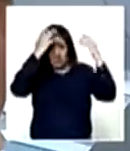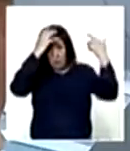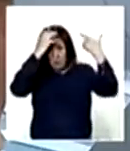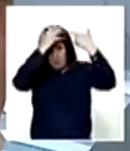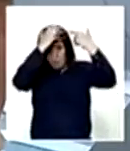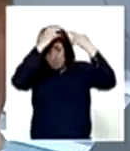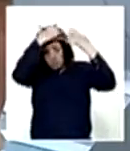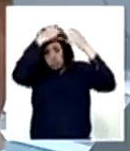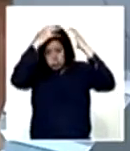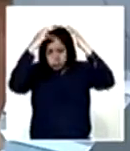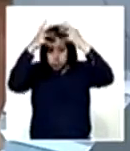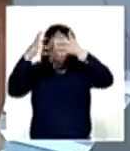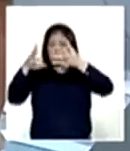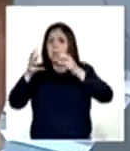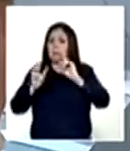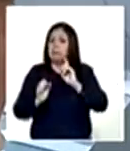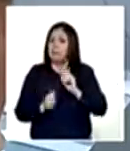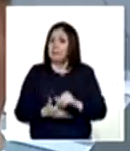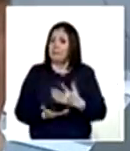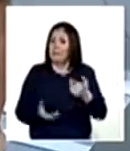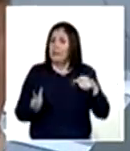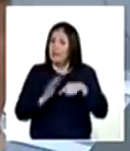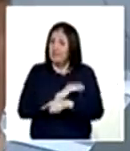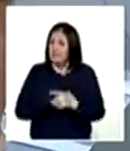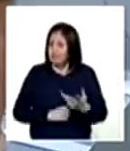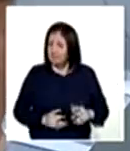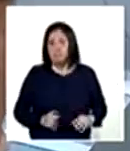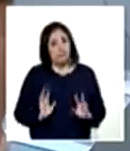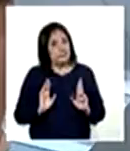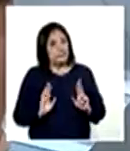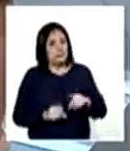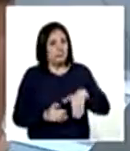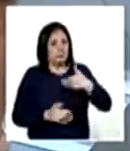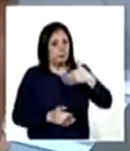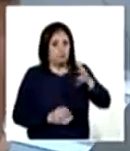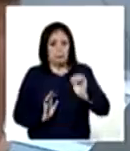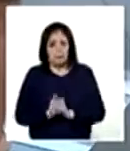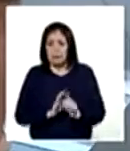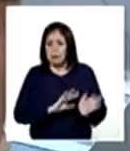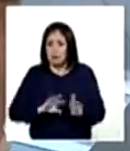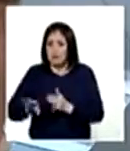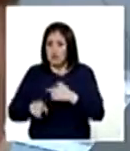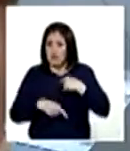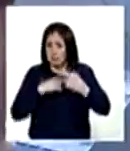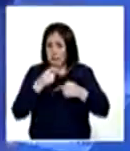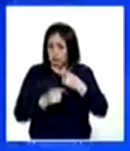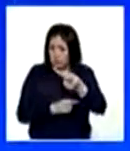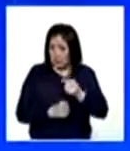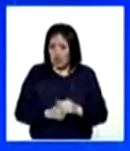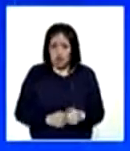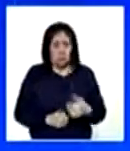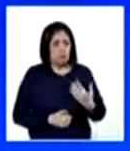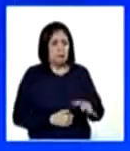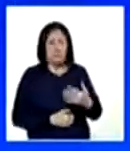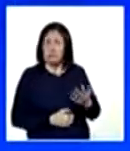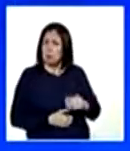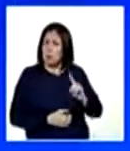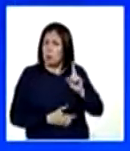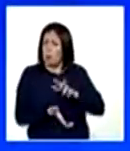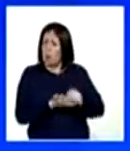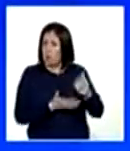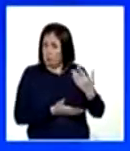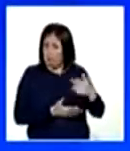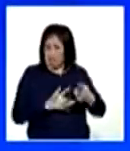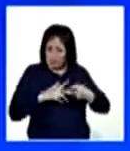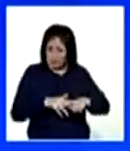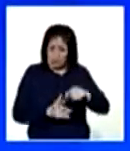esto impide que felizmente no lo llegue a asesinar. Así es, vamos a estar con eso más adelante, pero ahora les contamos también que a poco más de un mes de empezar la